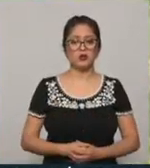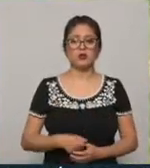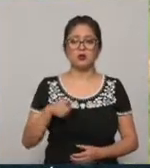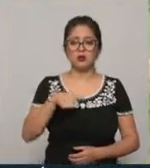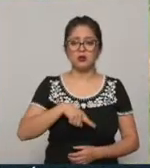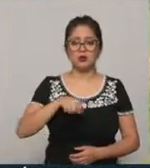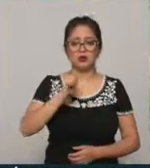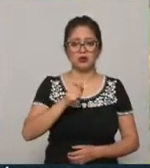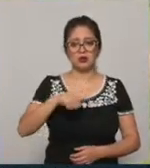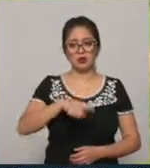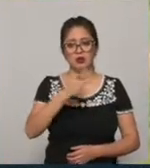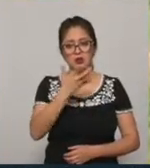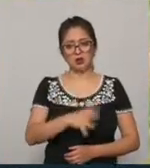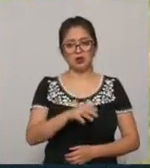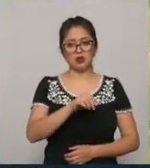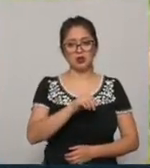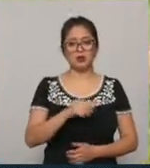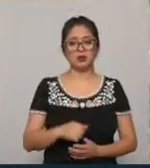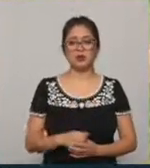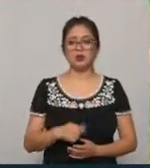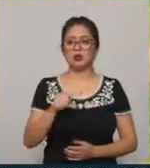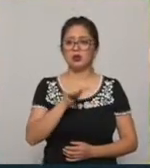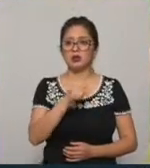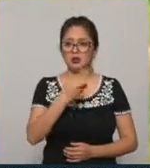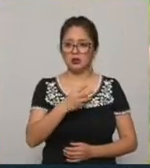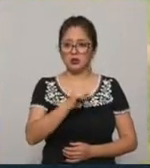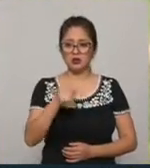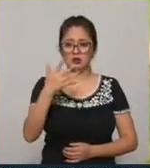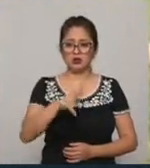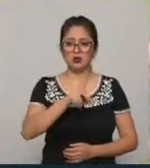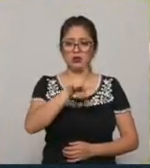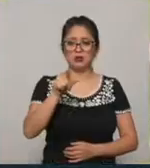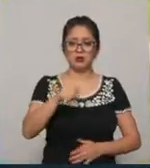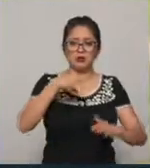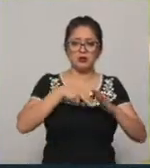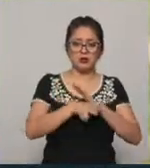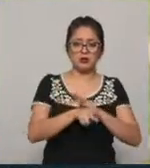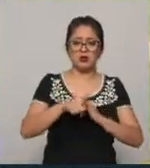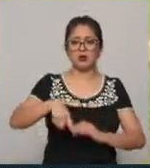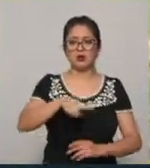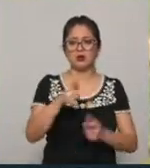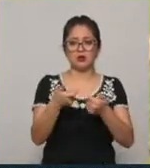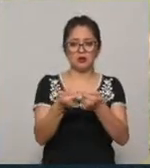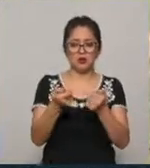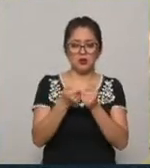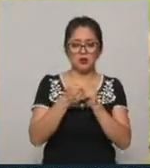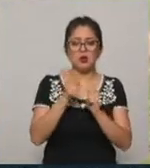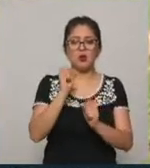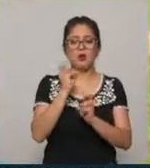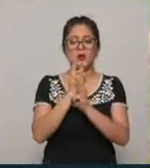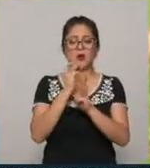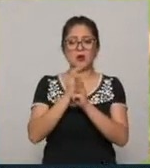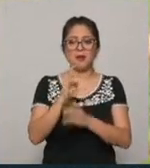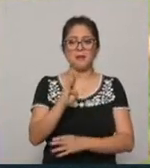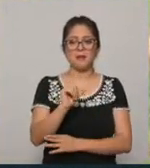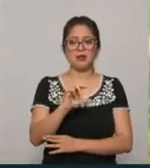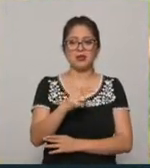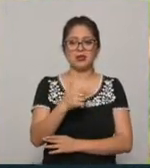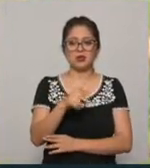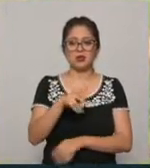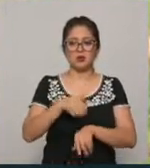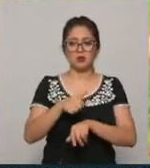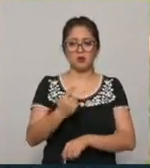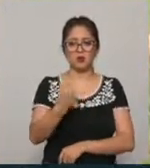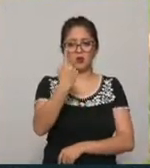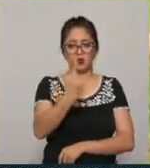a domingo de 10 a 6 de la tarde. Y pueden transportarse en metro, en la estación Rosario o en Metrobús en la estación Bachilleres 1. Así que no lo piensen